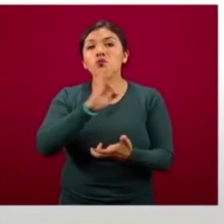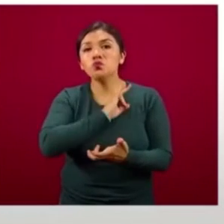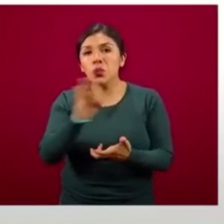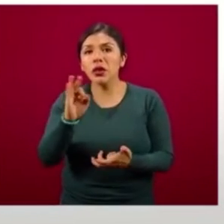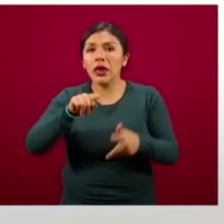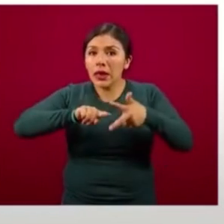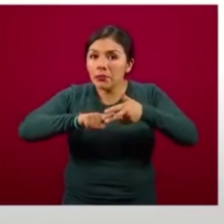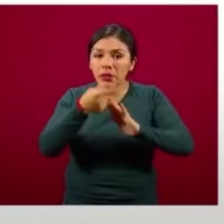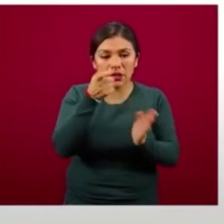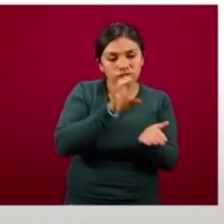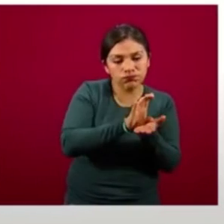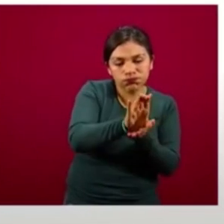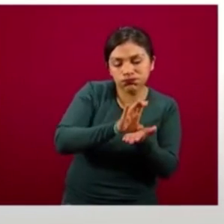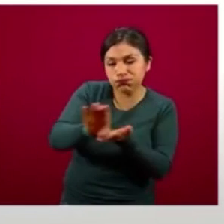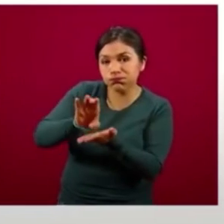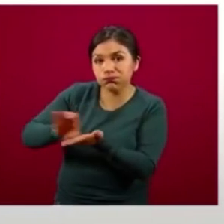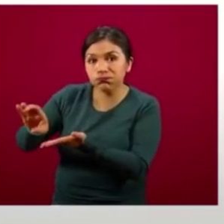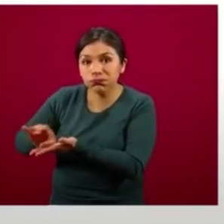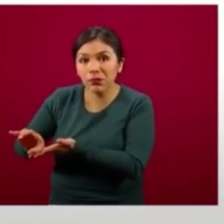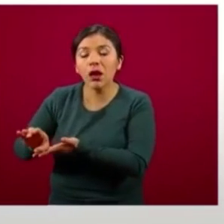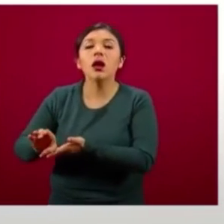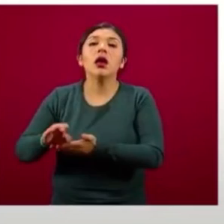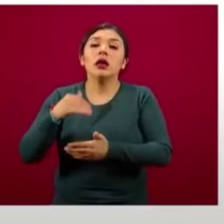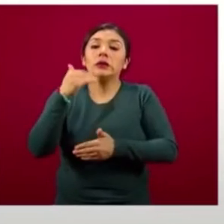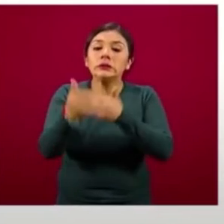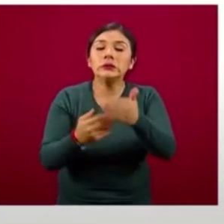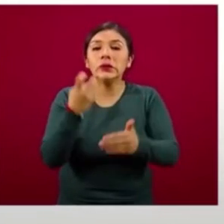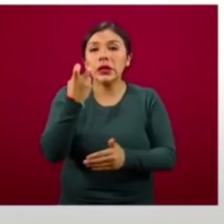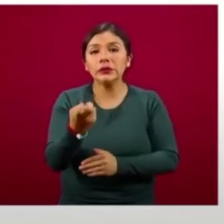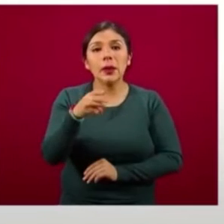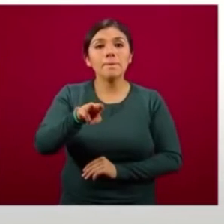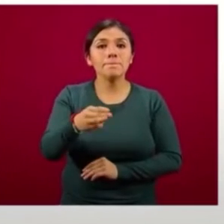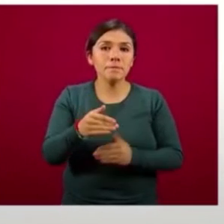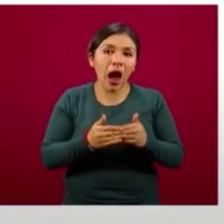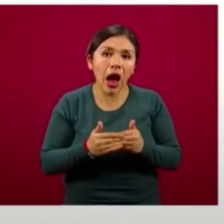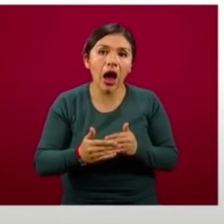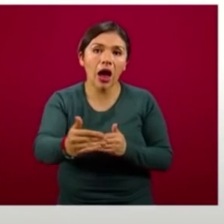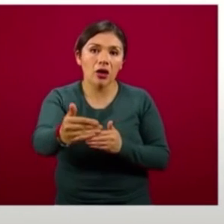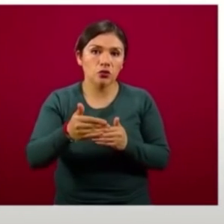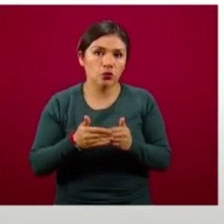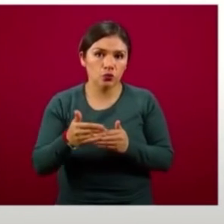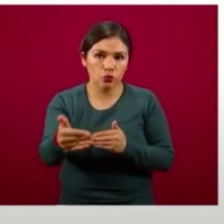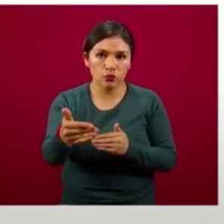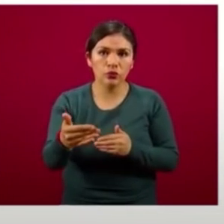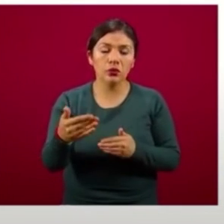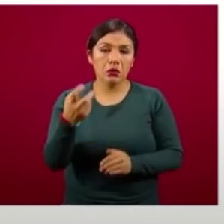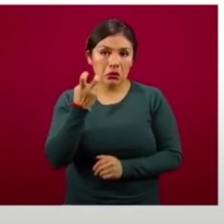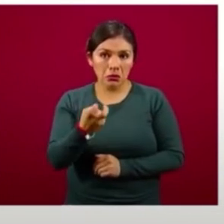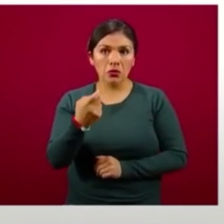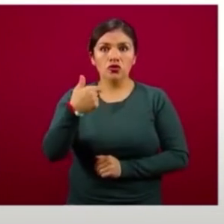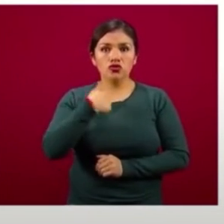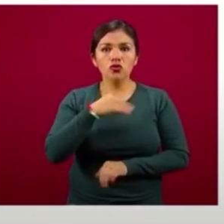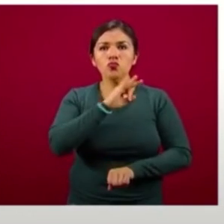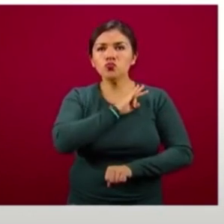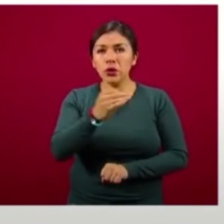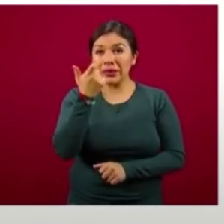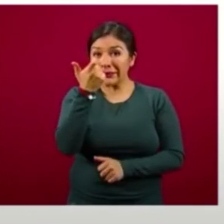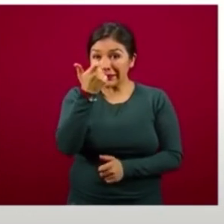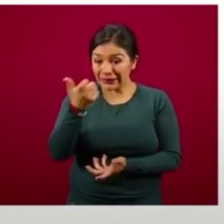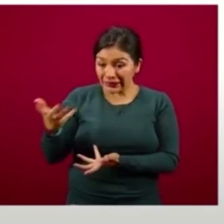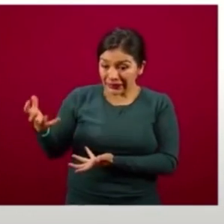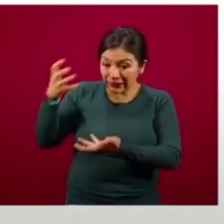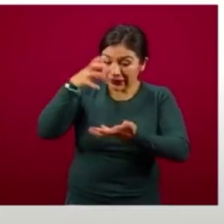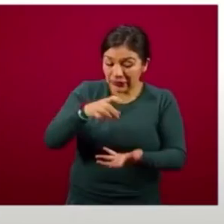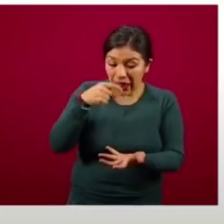dispersar a lo largo del mes de mayo. Es decir, que podamos nosotros colocar ese dinero y